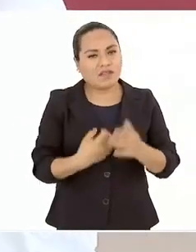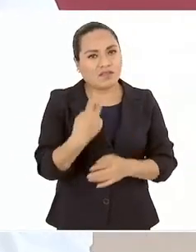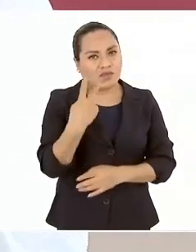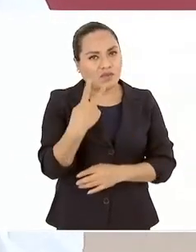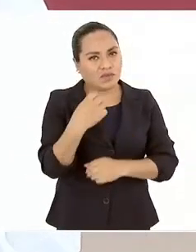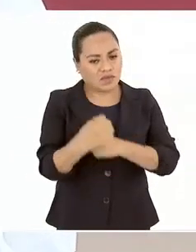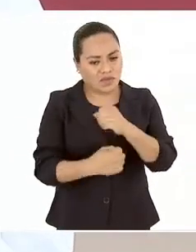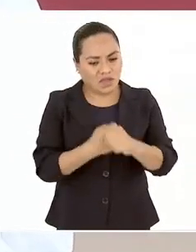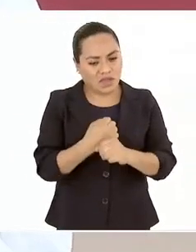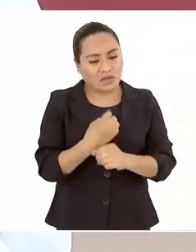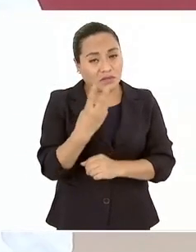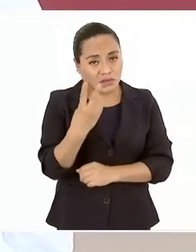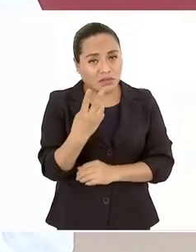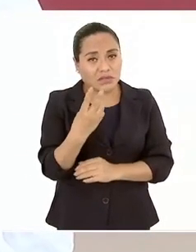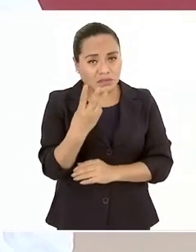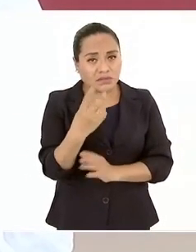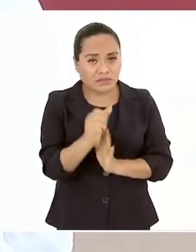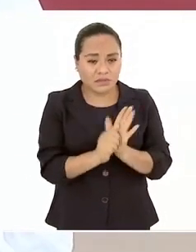2 años y 3 meses.